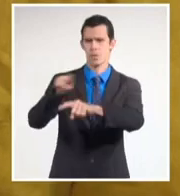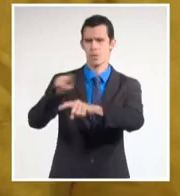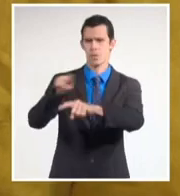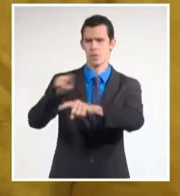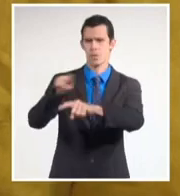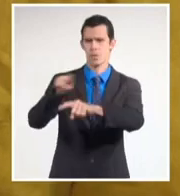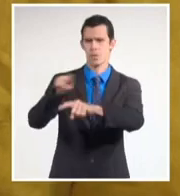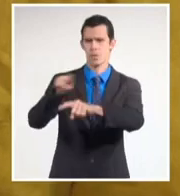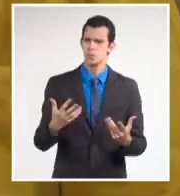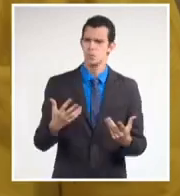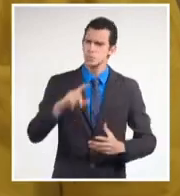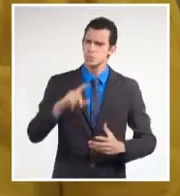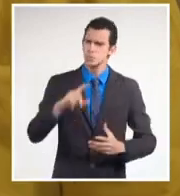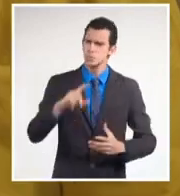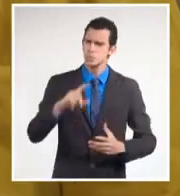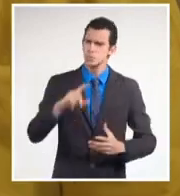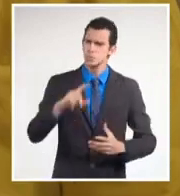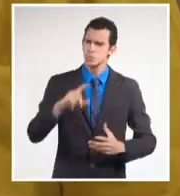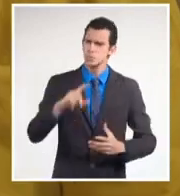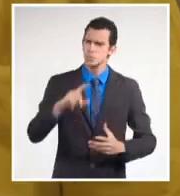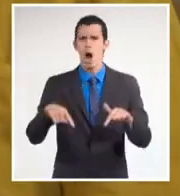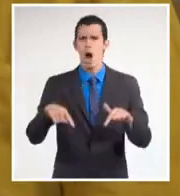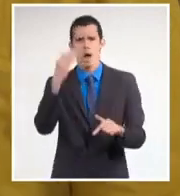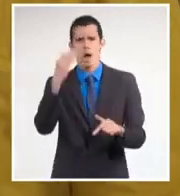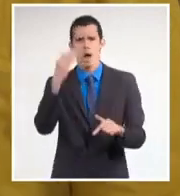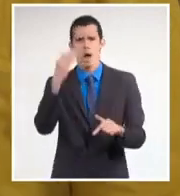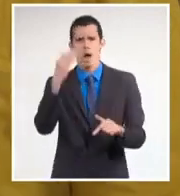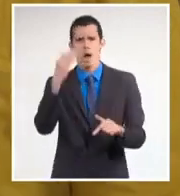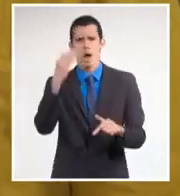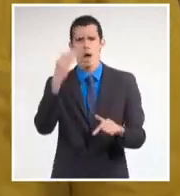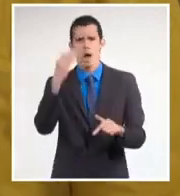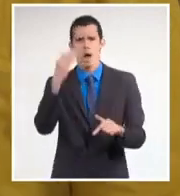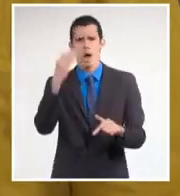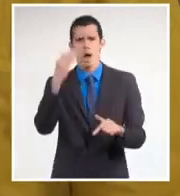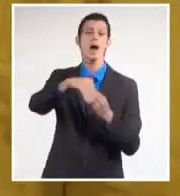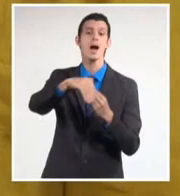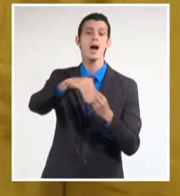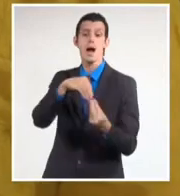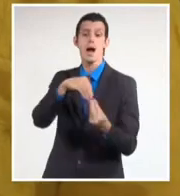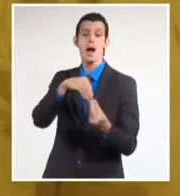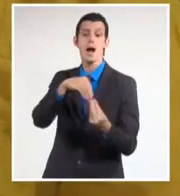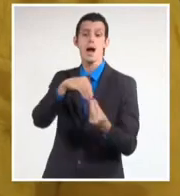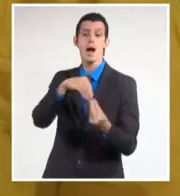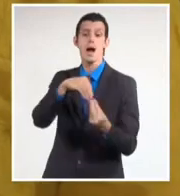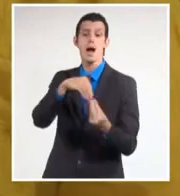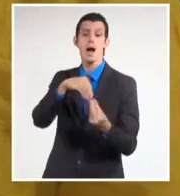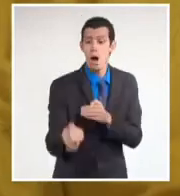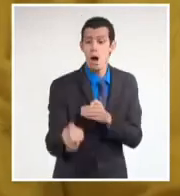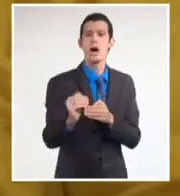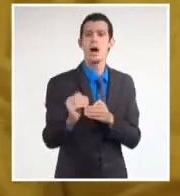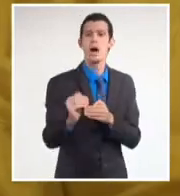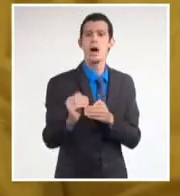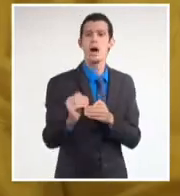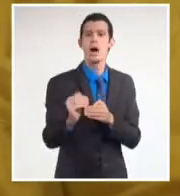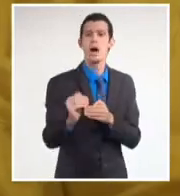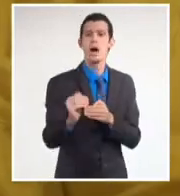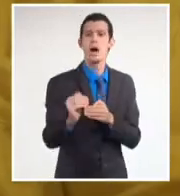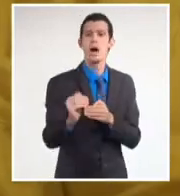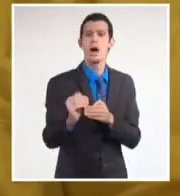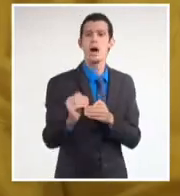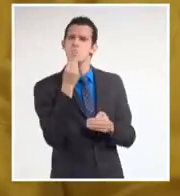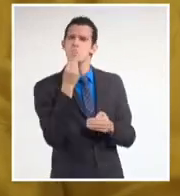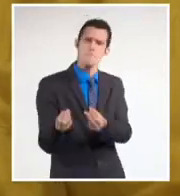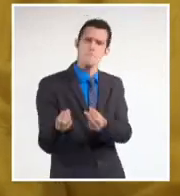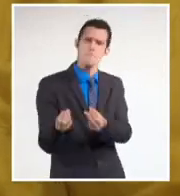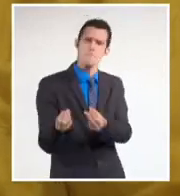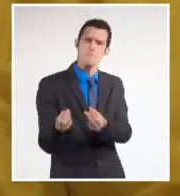la historia de la producción cañera cubana, que tiene sus tradiciones y además tiene una diversificación, porque es que de la caña salen